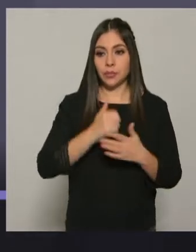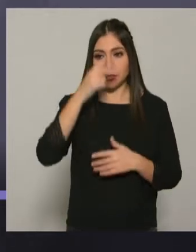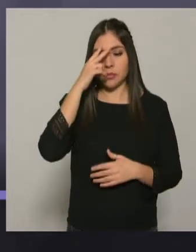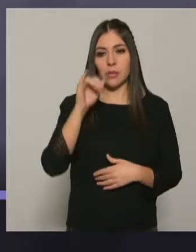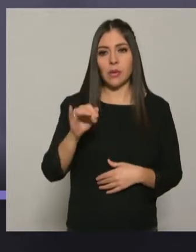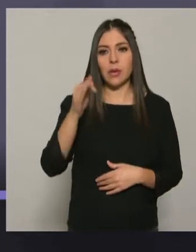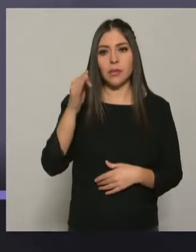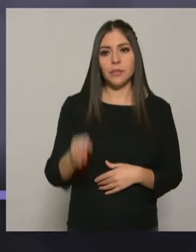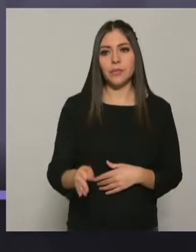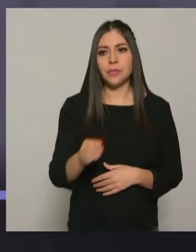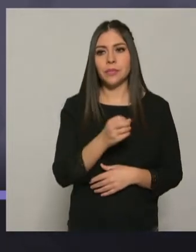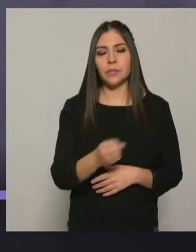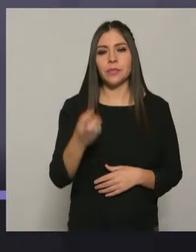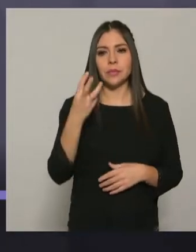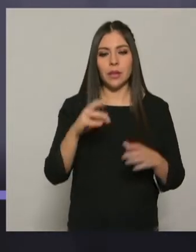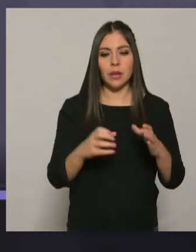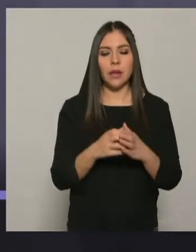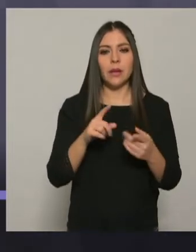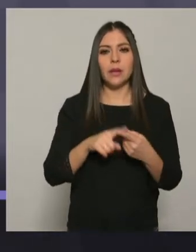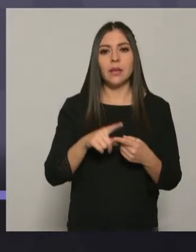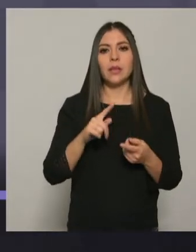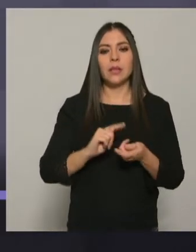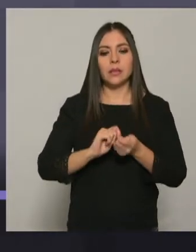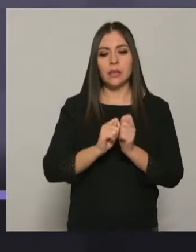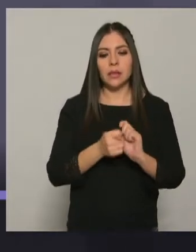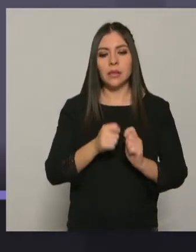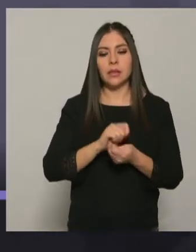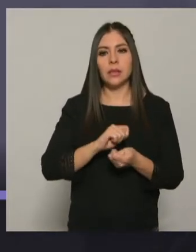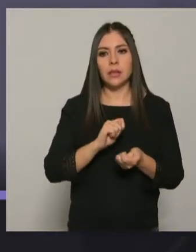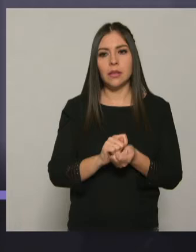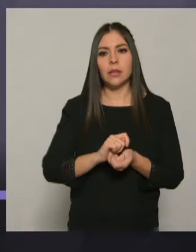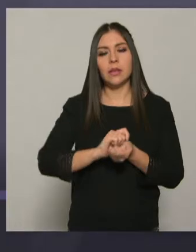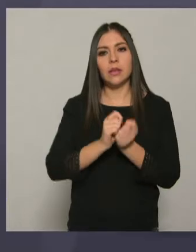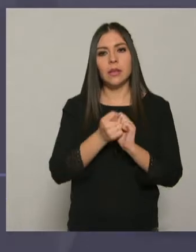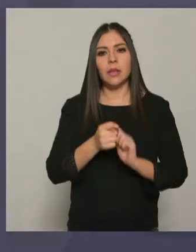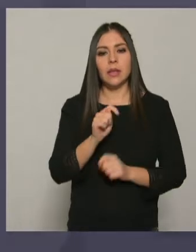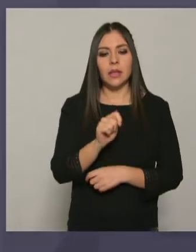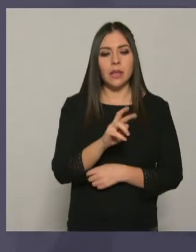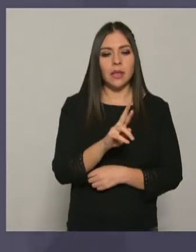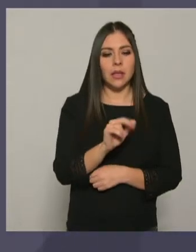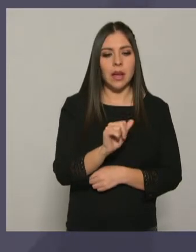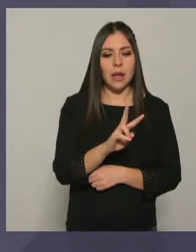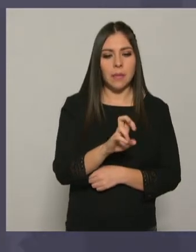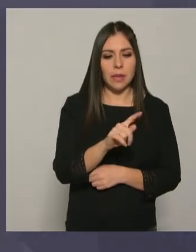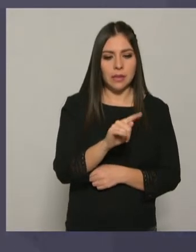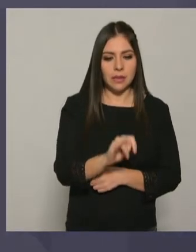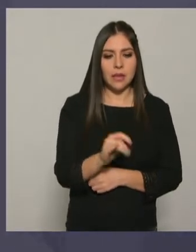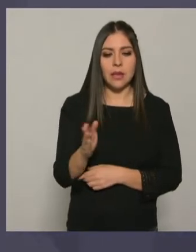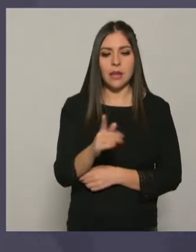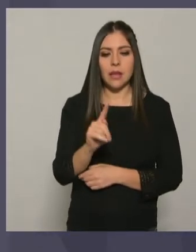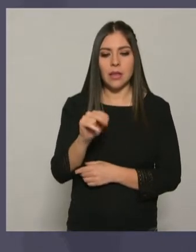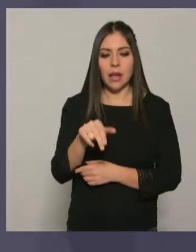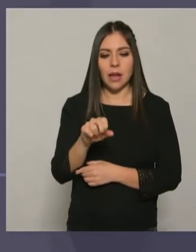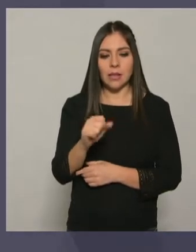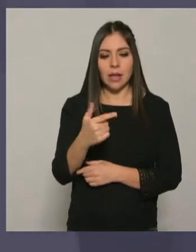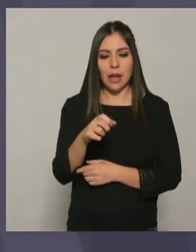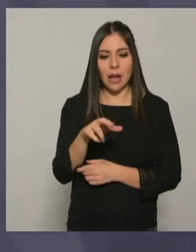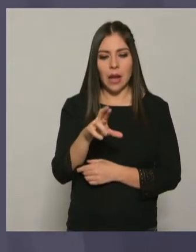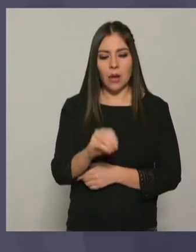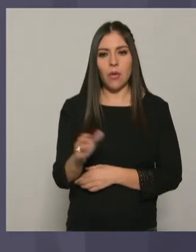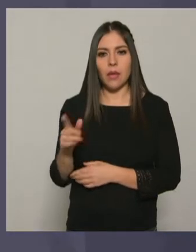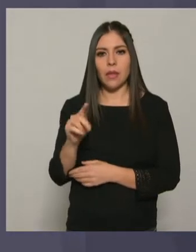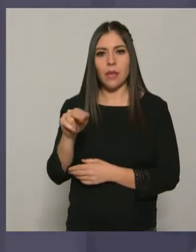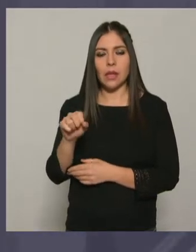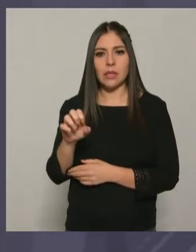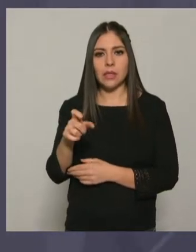poblaciones trans. Travestis, transgénero y transexuales. Bueno, ¿qué significa travesti? ¿Qué Ahí es voy. un transgénero? ¿Qué es un transexual? Ajá. Por